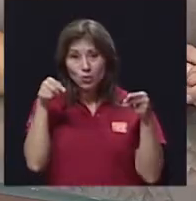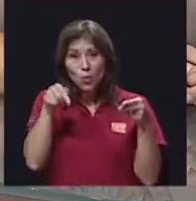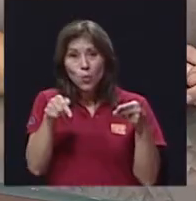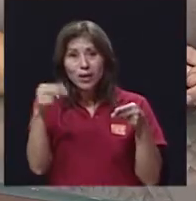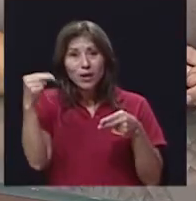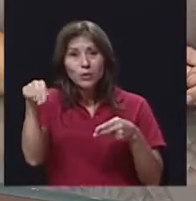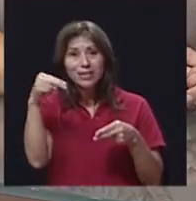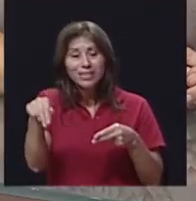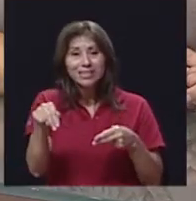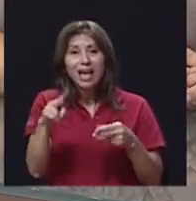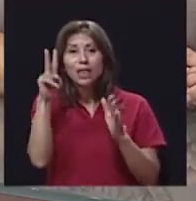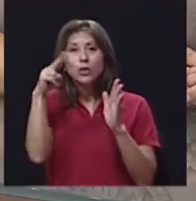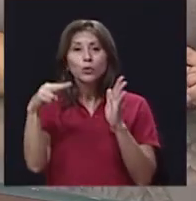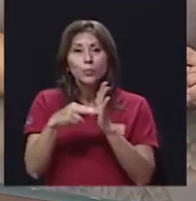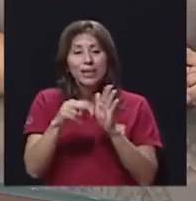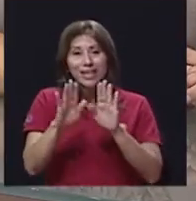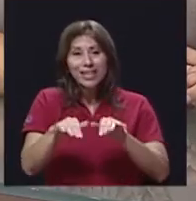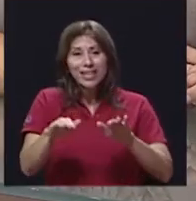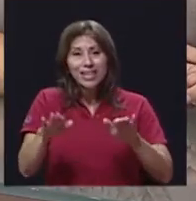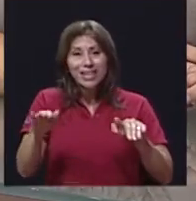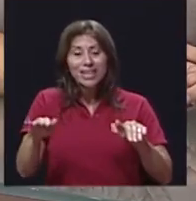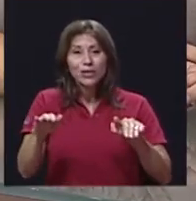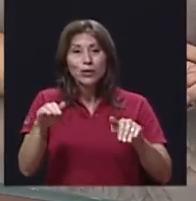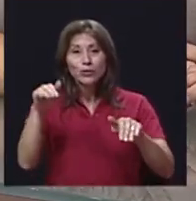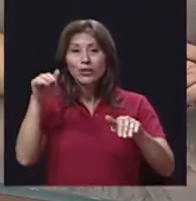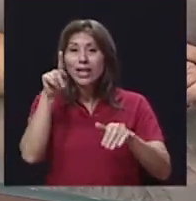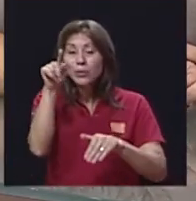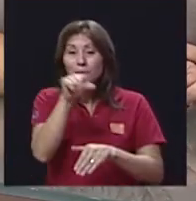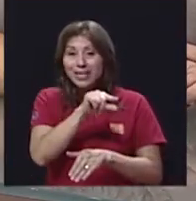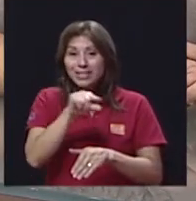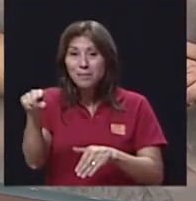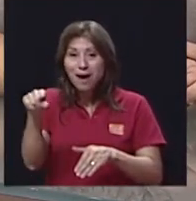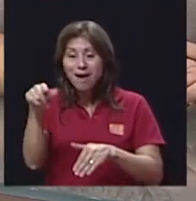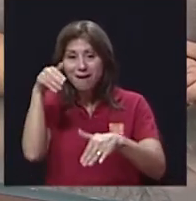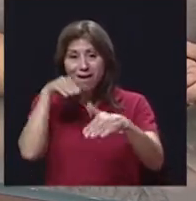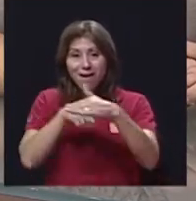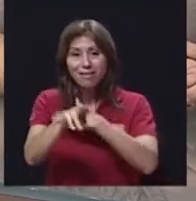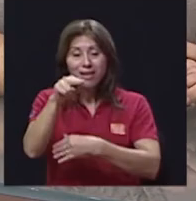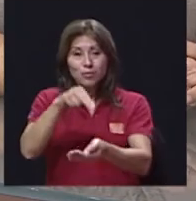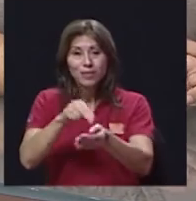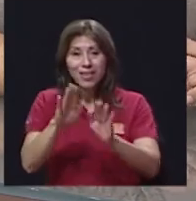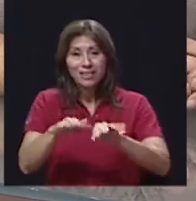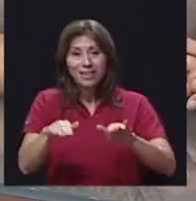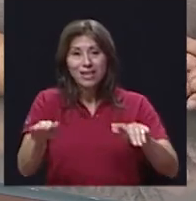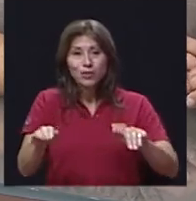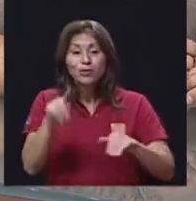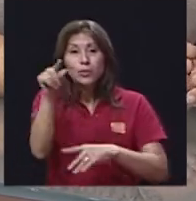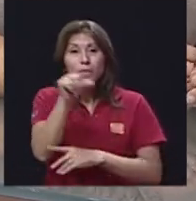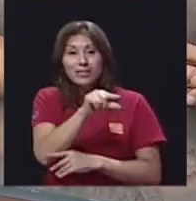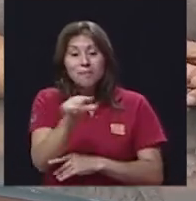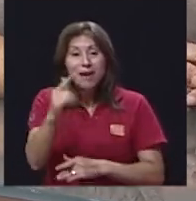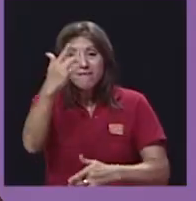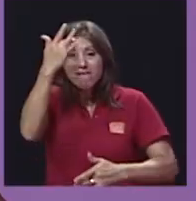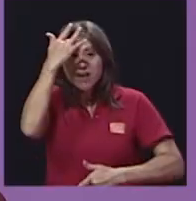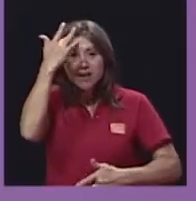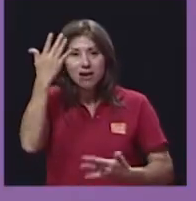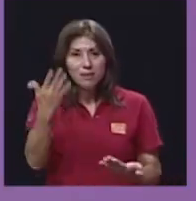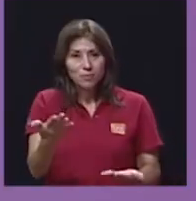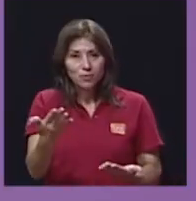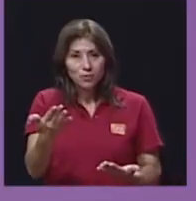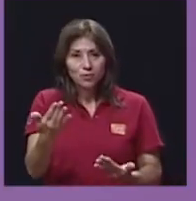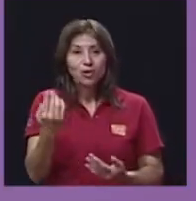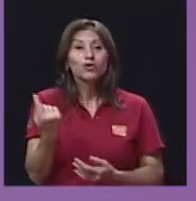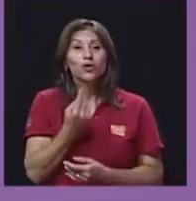mil niños llegan al hospital nacional de niños por semana enfermo sólo al hospital de niños y emergencia